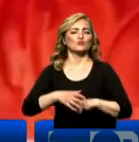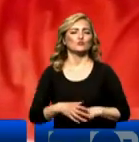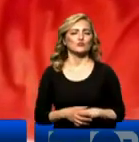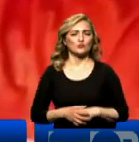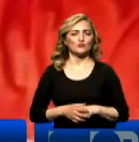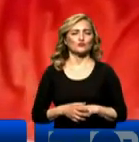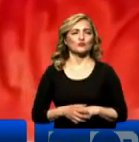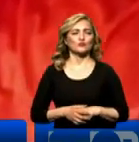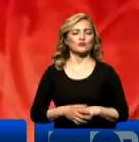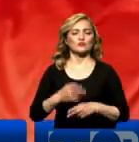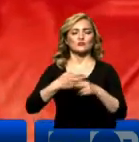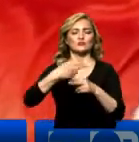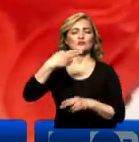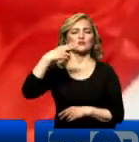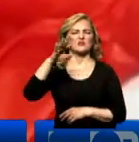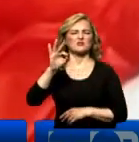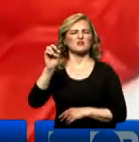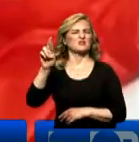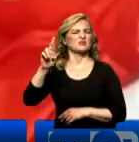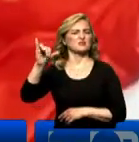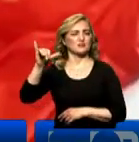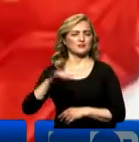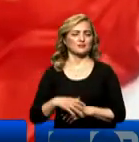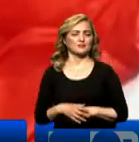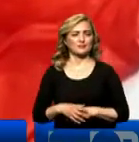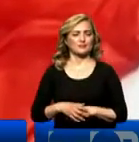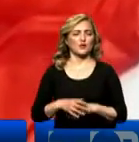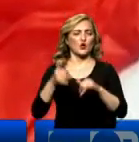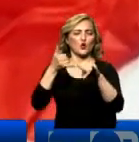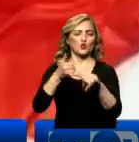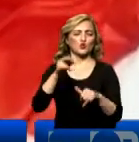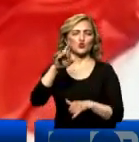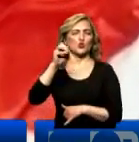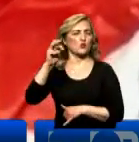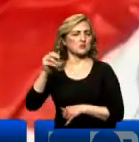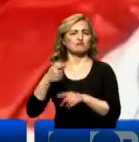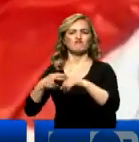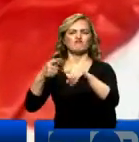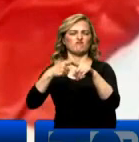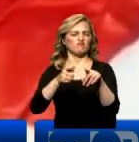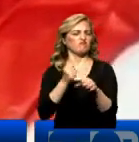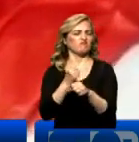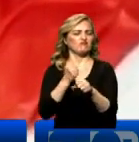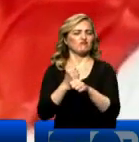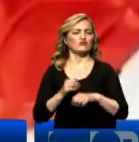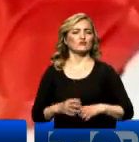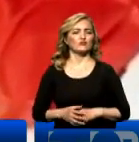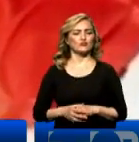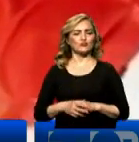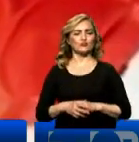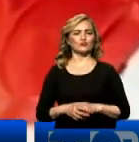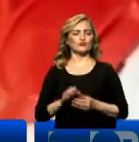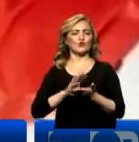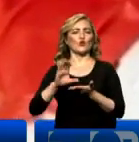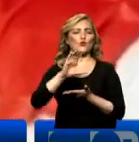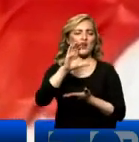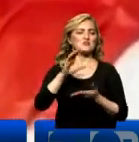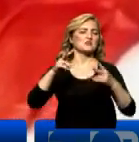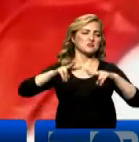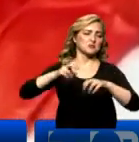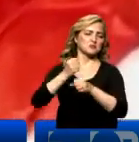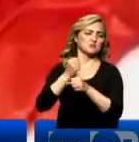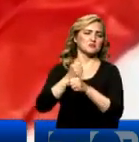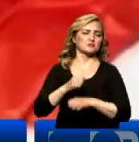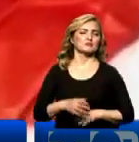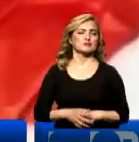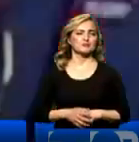Héctor Ferri, trabajo en la Masía de Héctor Ferri y en el Club La Roma. También estamos trabajando en el Colegio Liceo Internacional,